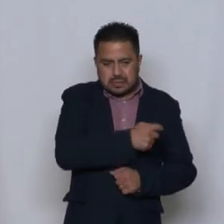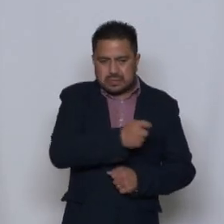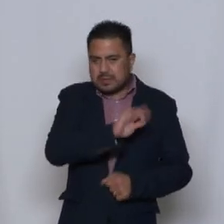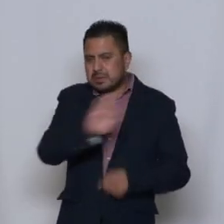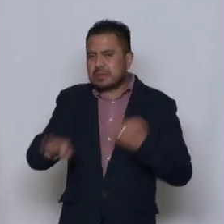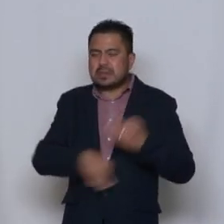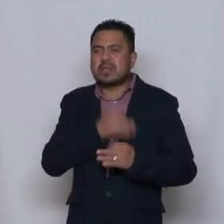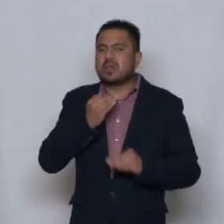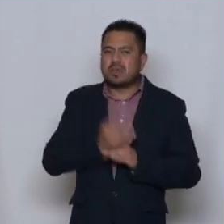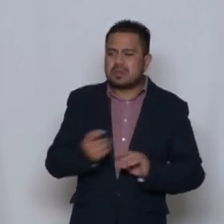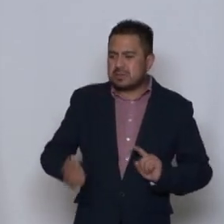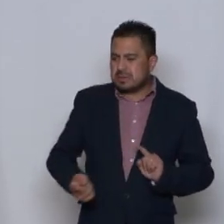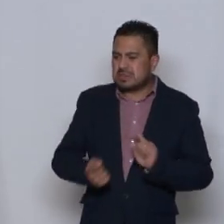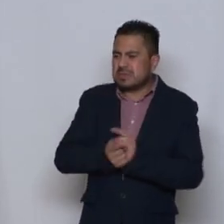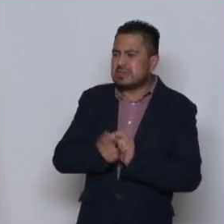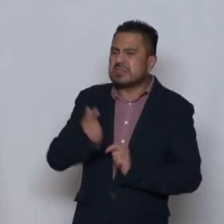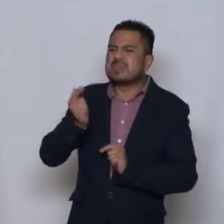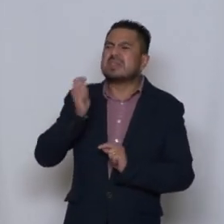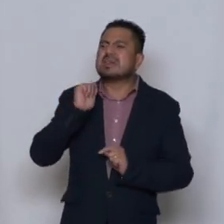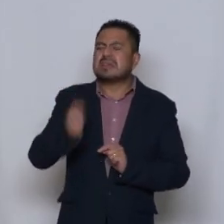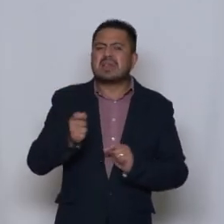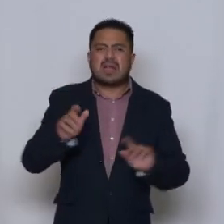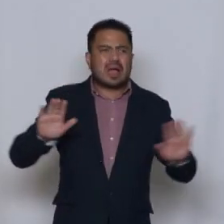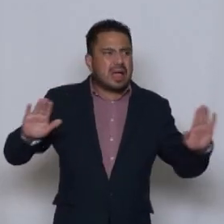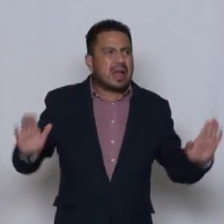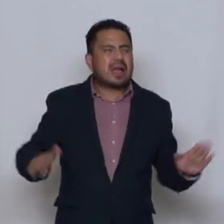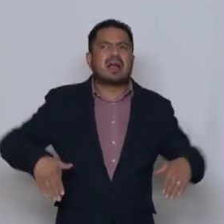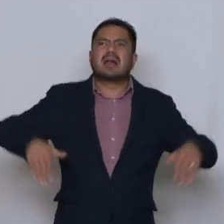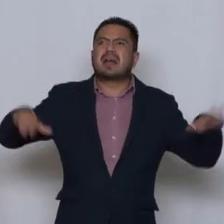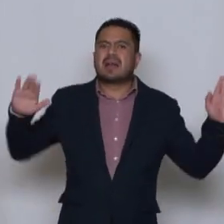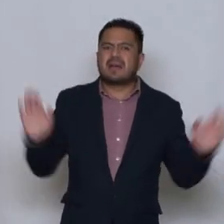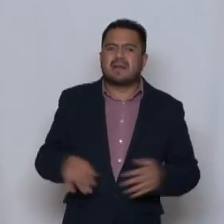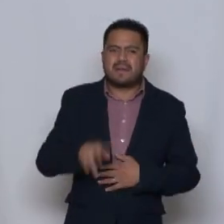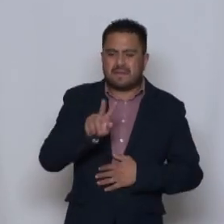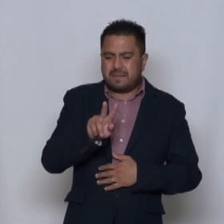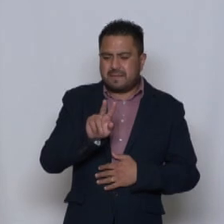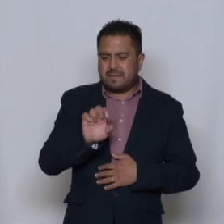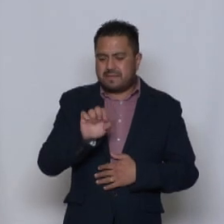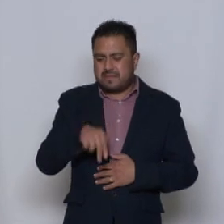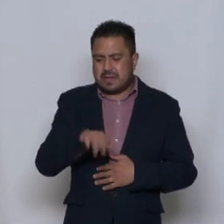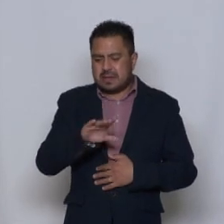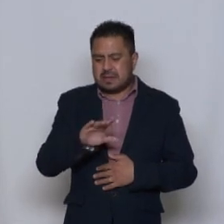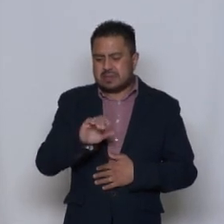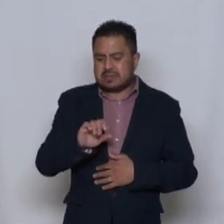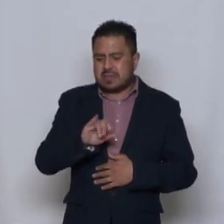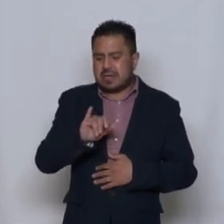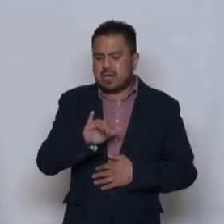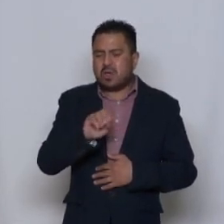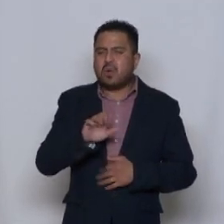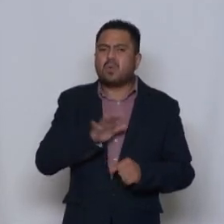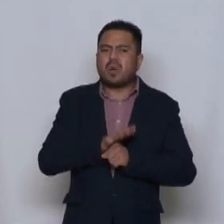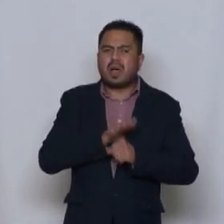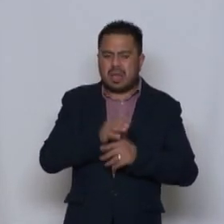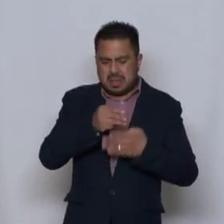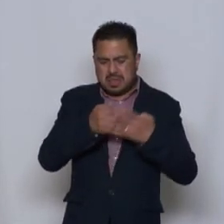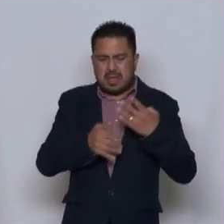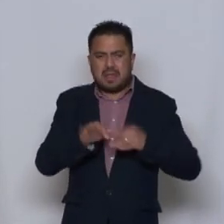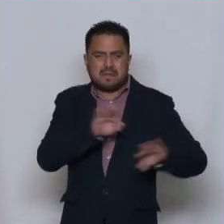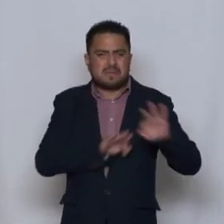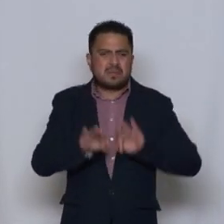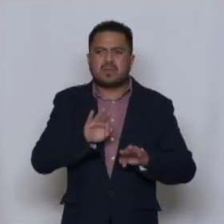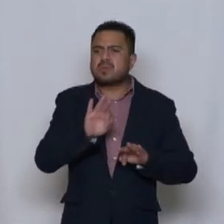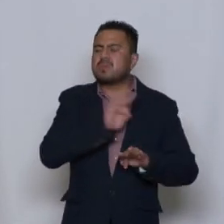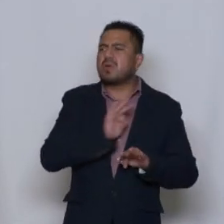días. Estamos platicando un poco de este ave muy particular, el vencejo. ¿Qué características en cuestión de física